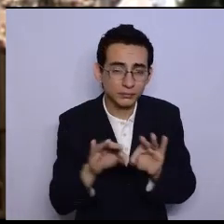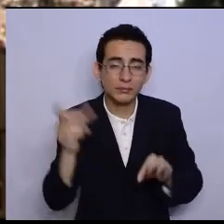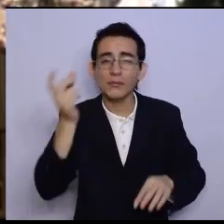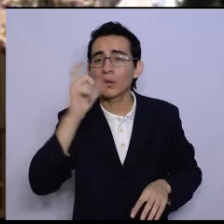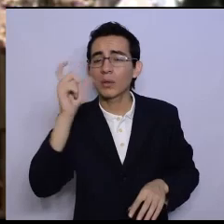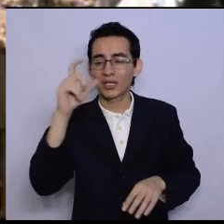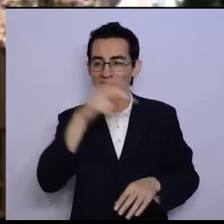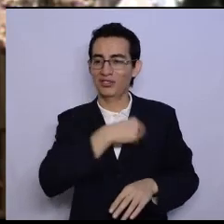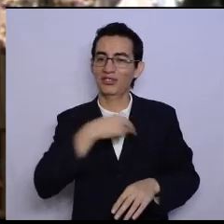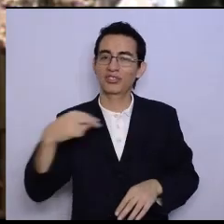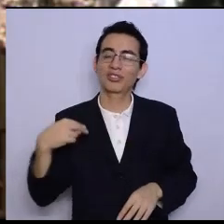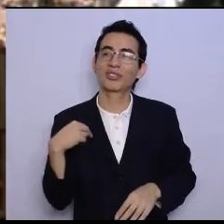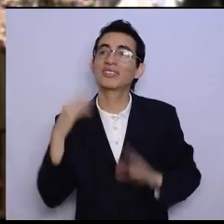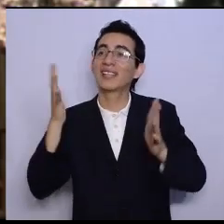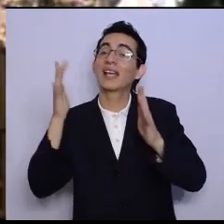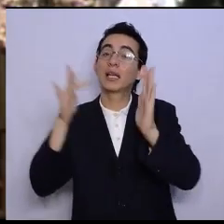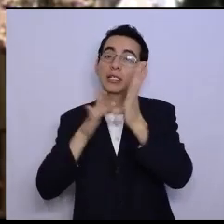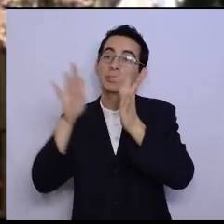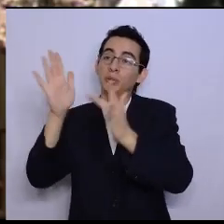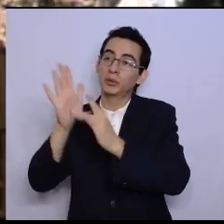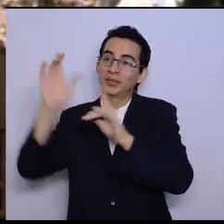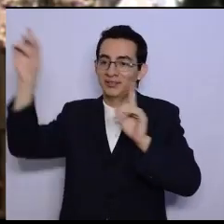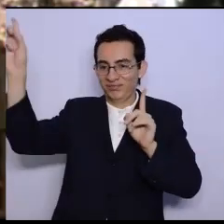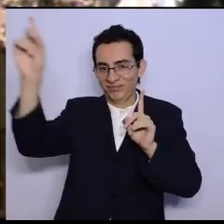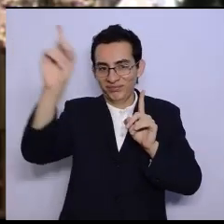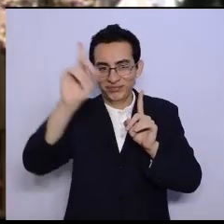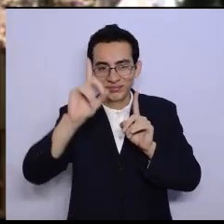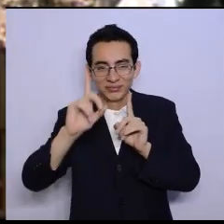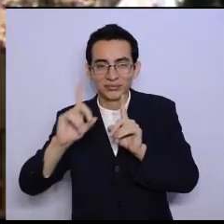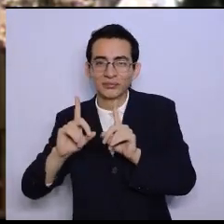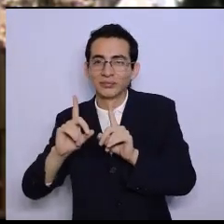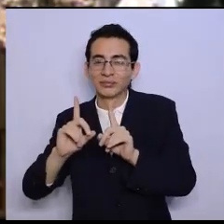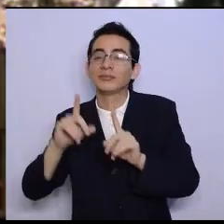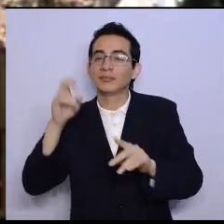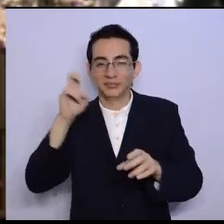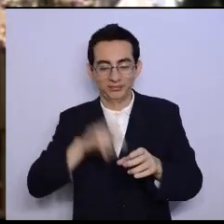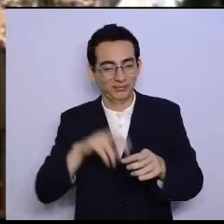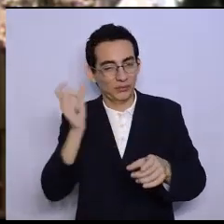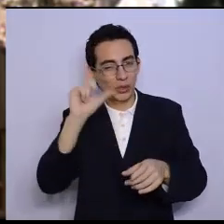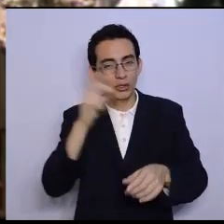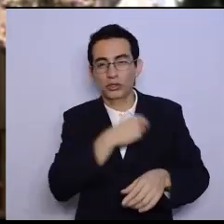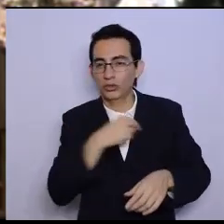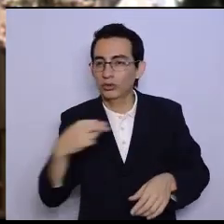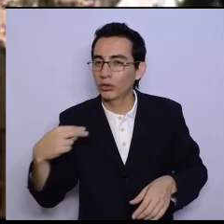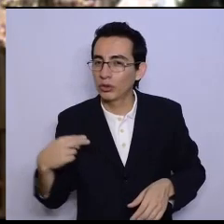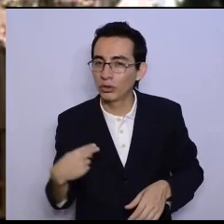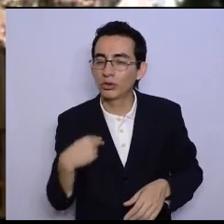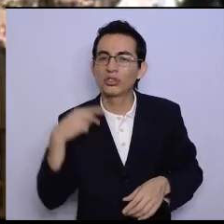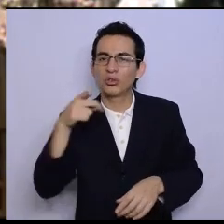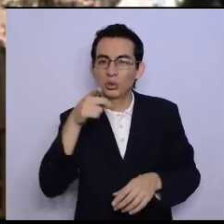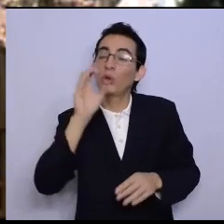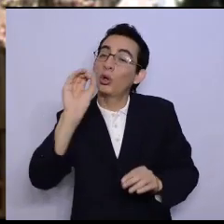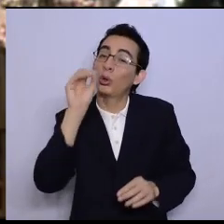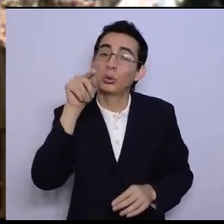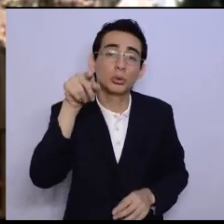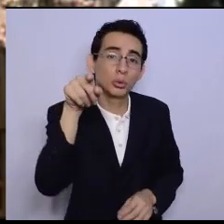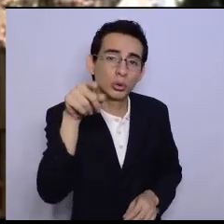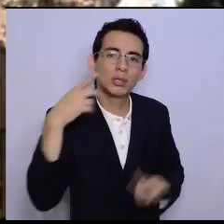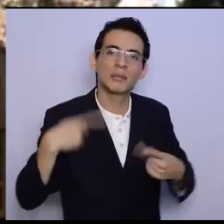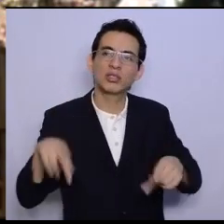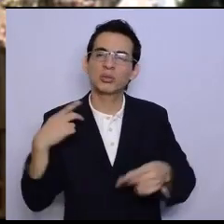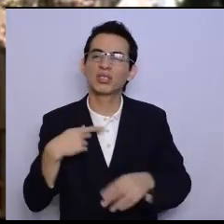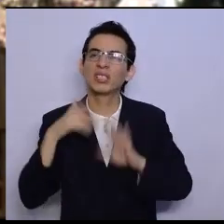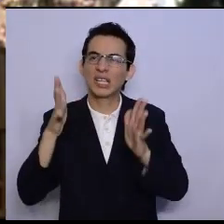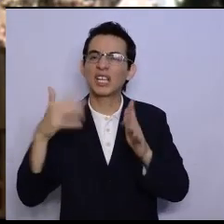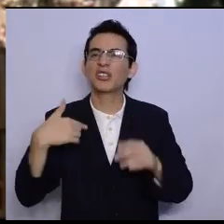Cuando sea manifestado Jesucristo, o sea, fíjate, en el momento en que tú te convertiste al Señor, que el Señor lavó tus